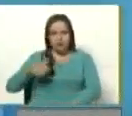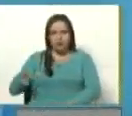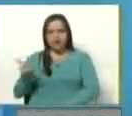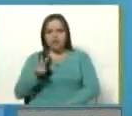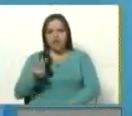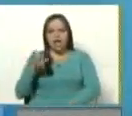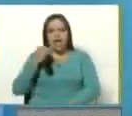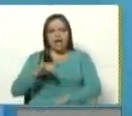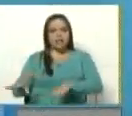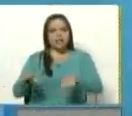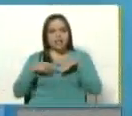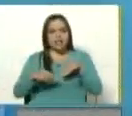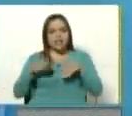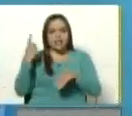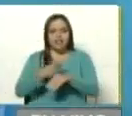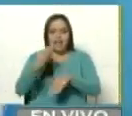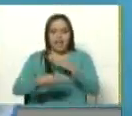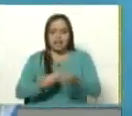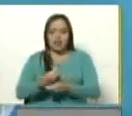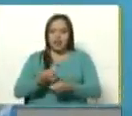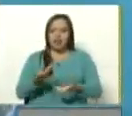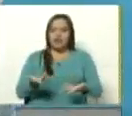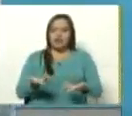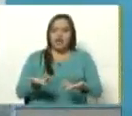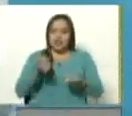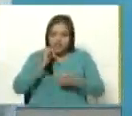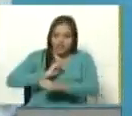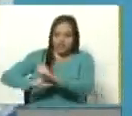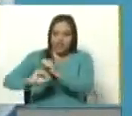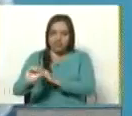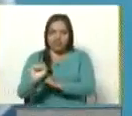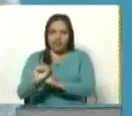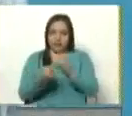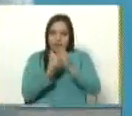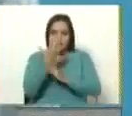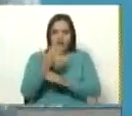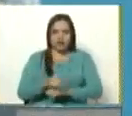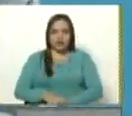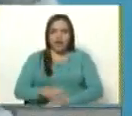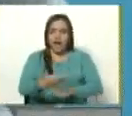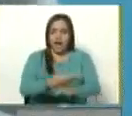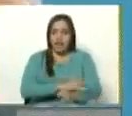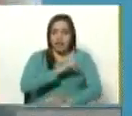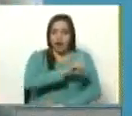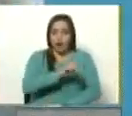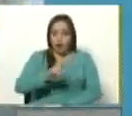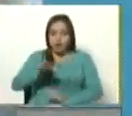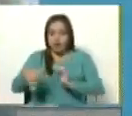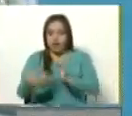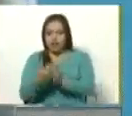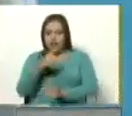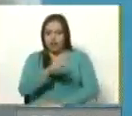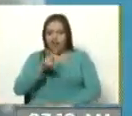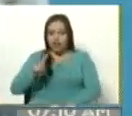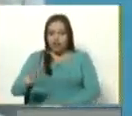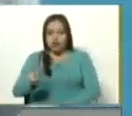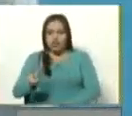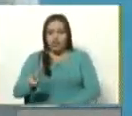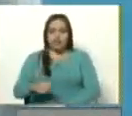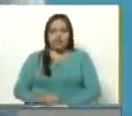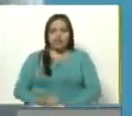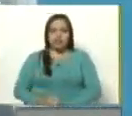asumido que había que hacer una defensa en Miraflores. Por lo tanto, antes del 11-12 de abril, ya teníamos 5 días en